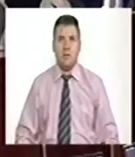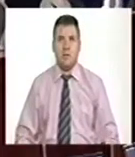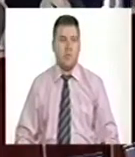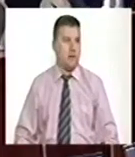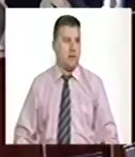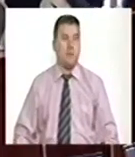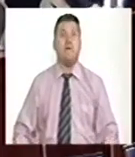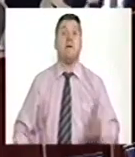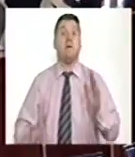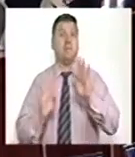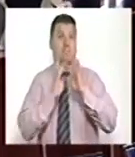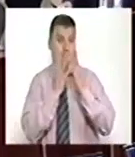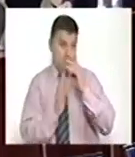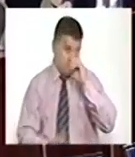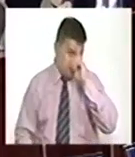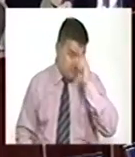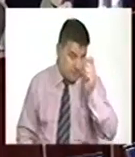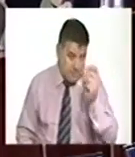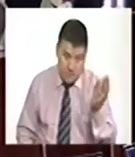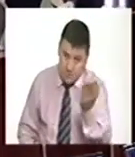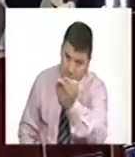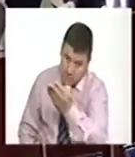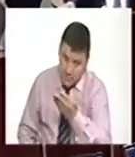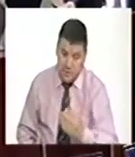Honorables senadores,